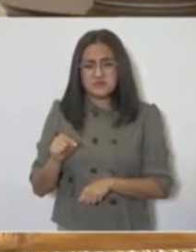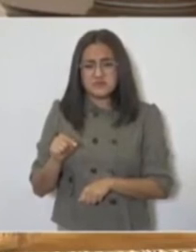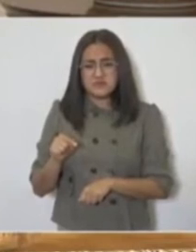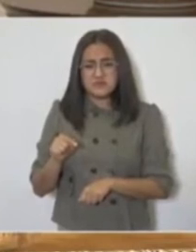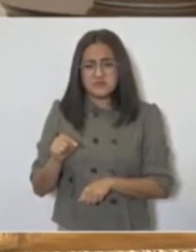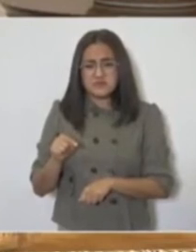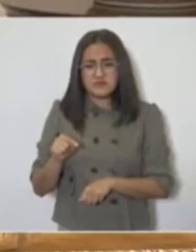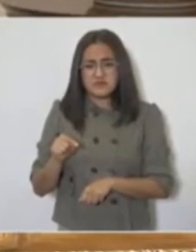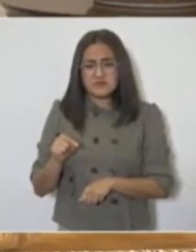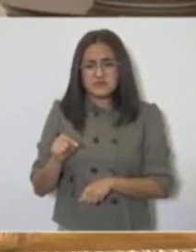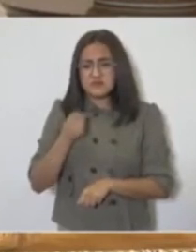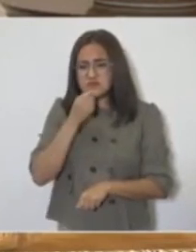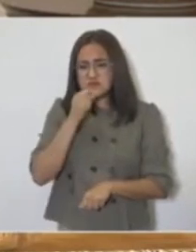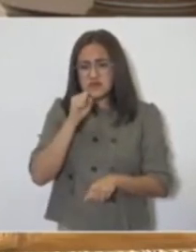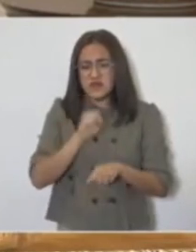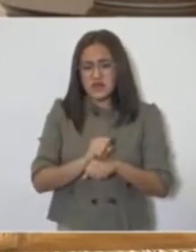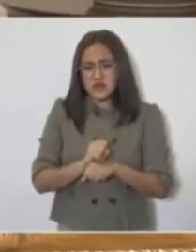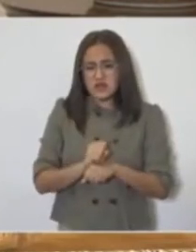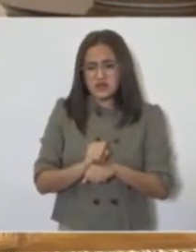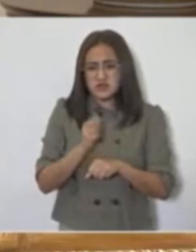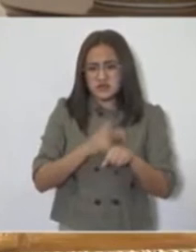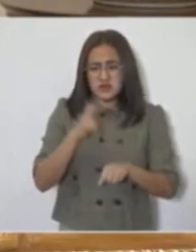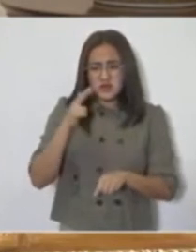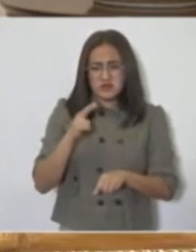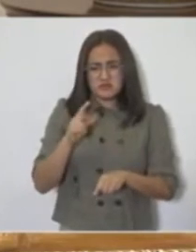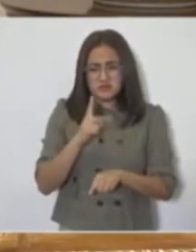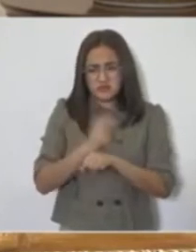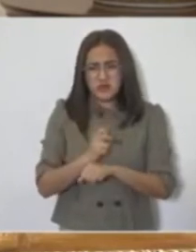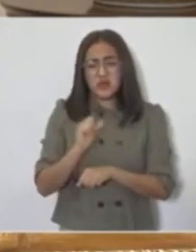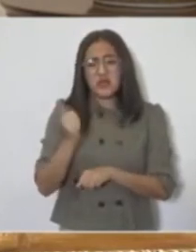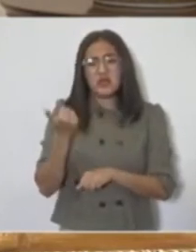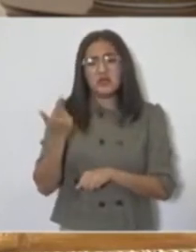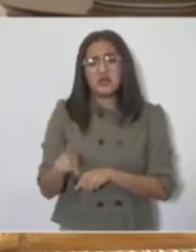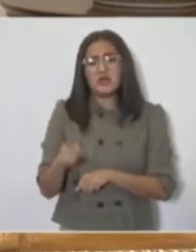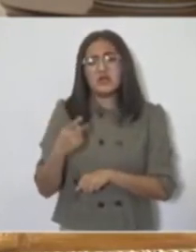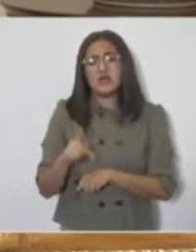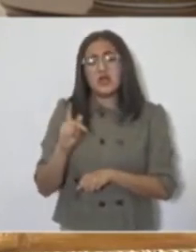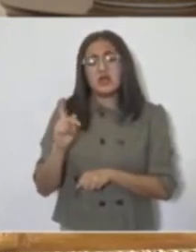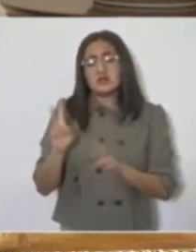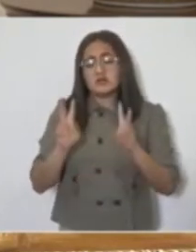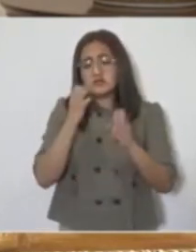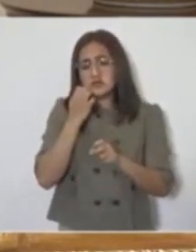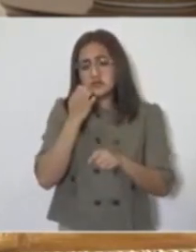por su secretario de educación superior y por el director de normales rurales